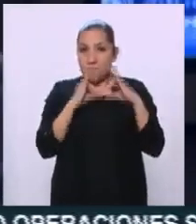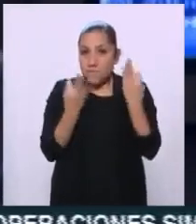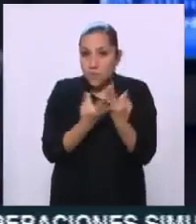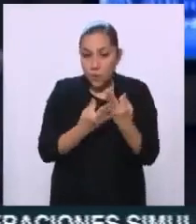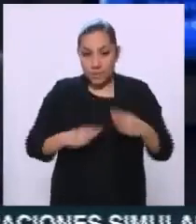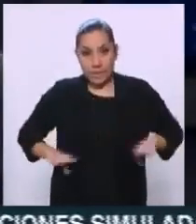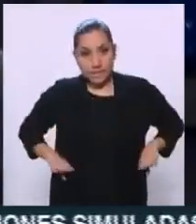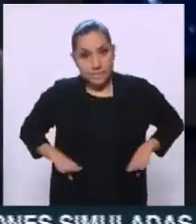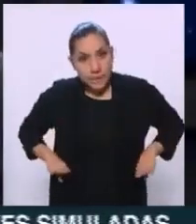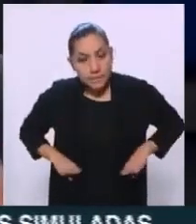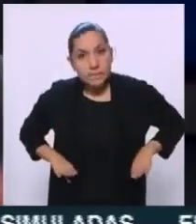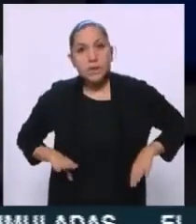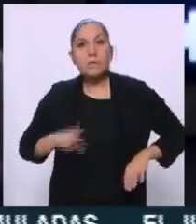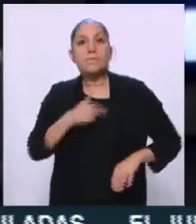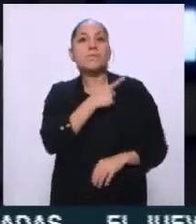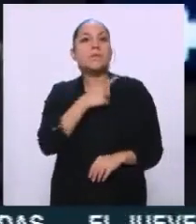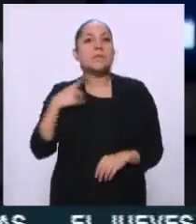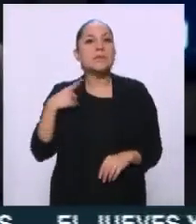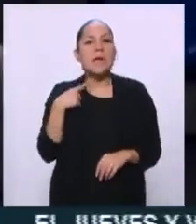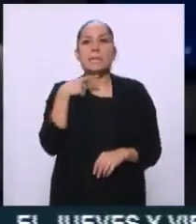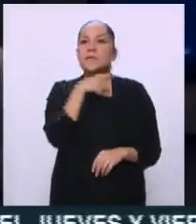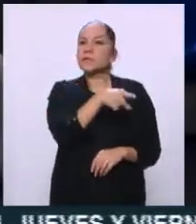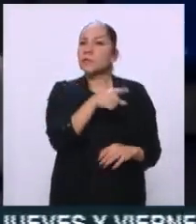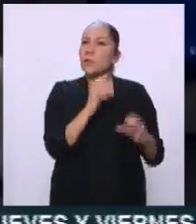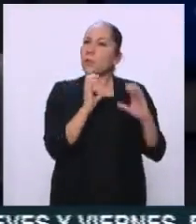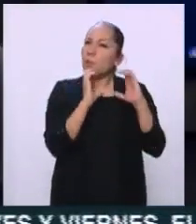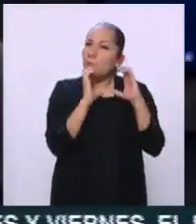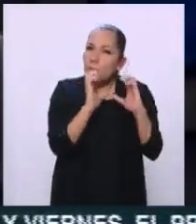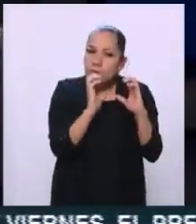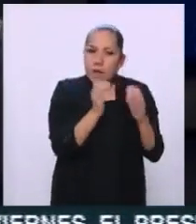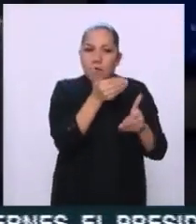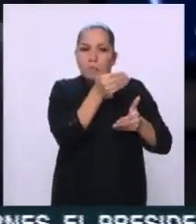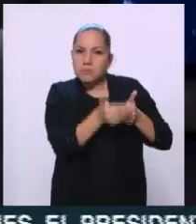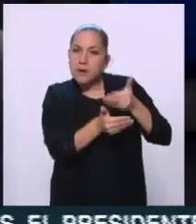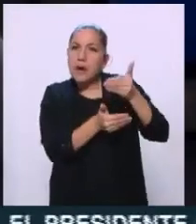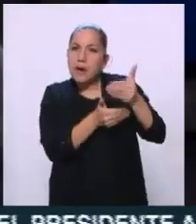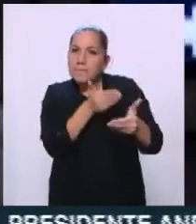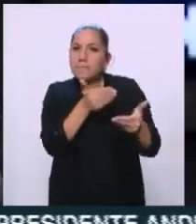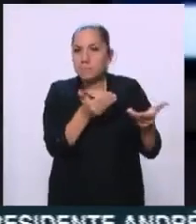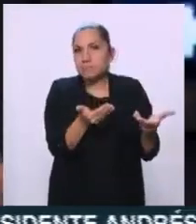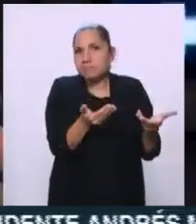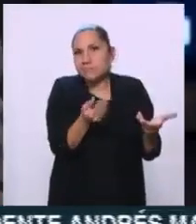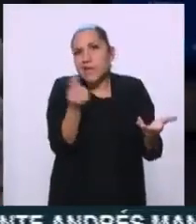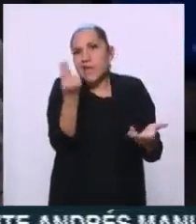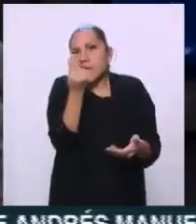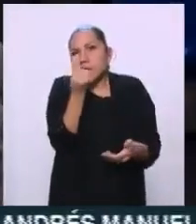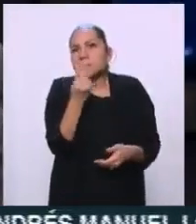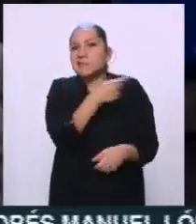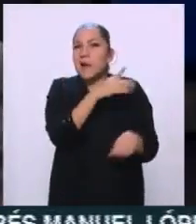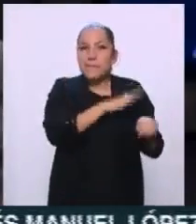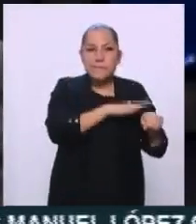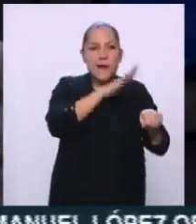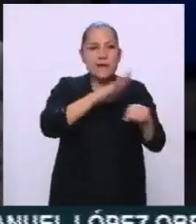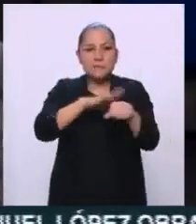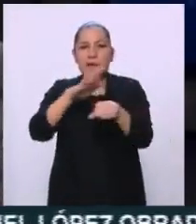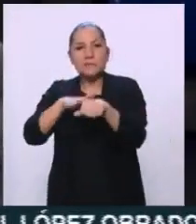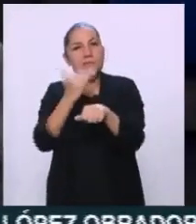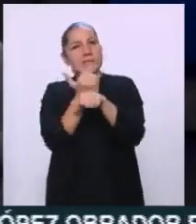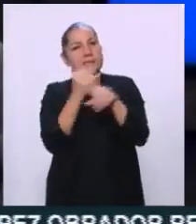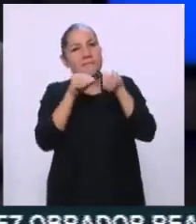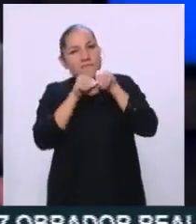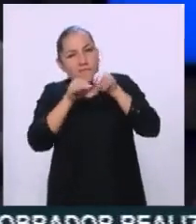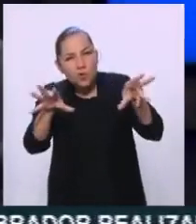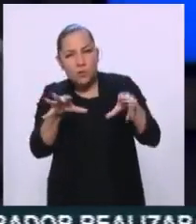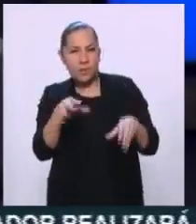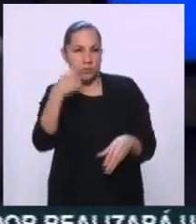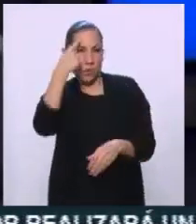ahí entonces sí uno educaría a la gente. Sí quisiéramos que hubiera más deliberación, más debate, pero debate con argumentos,